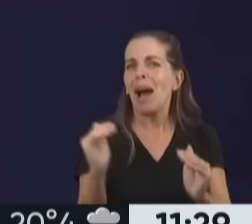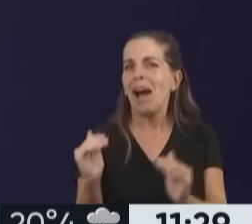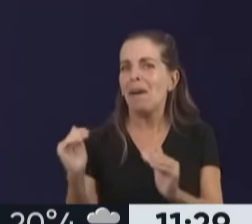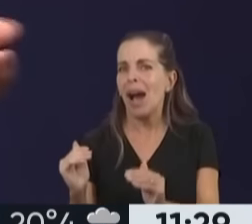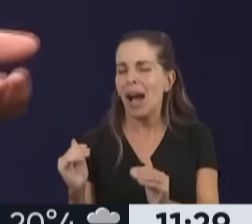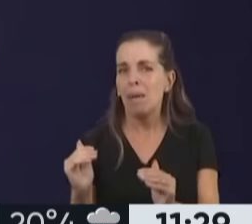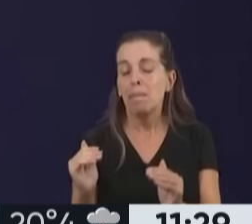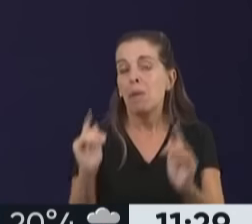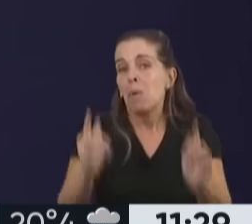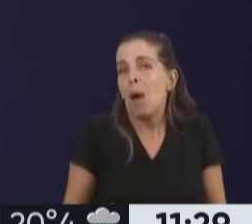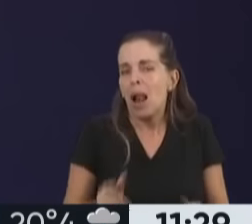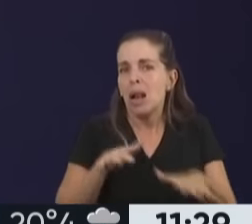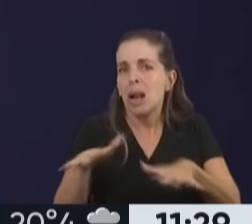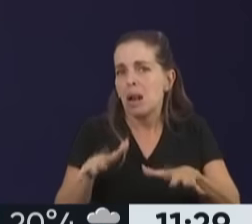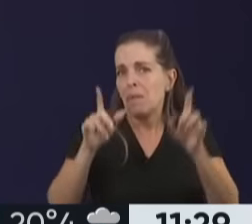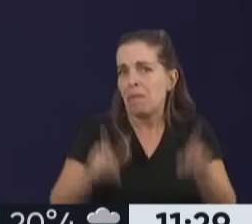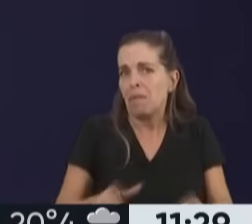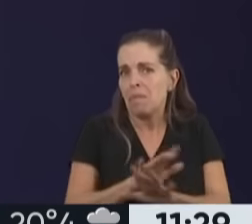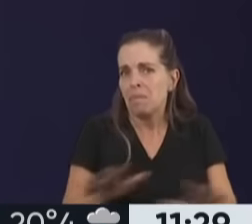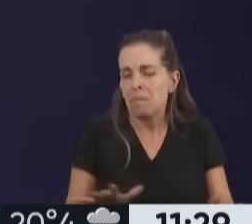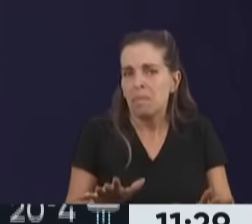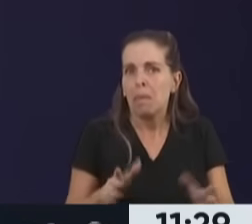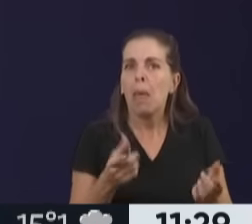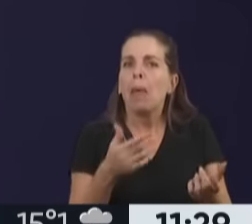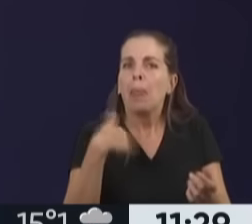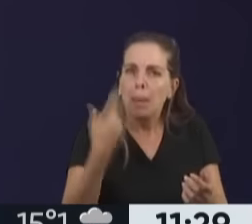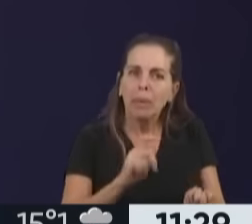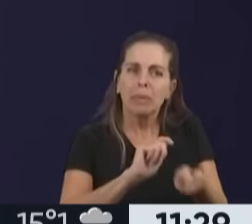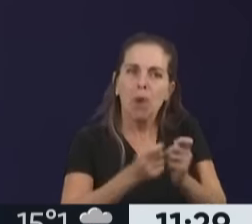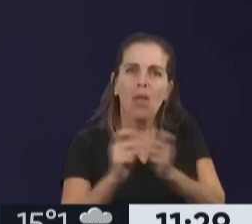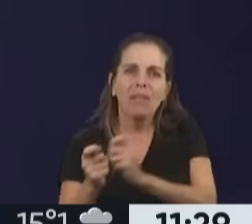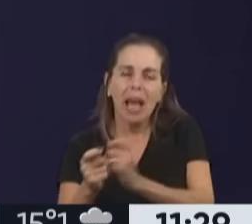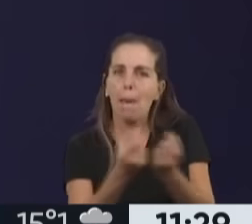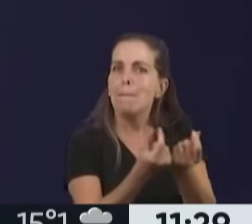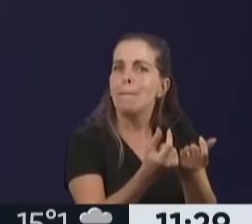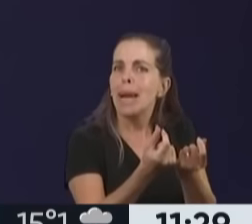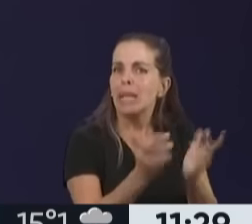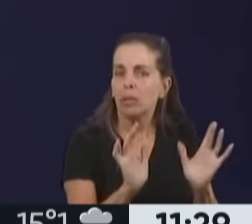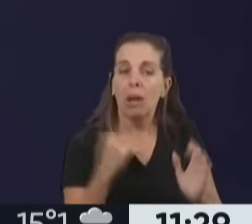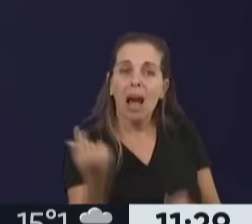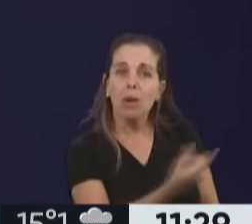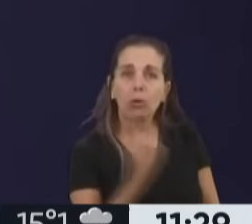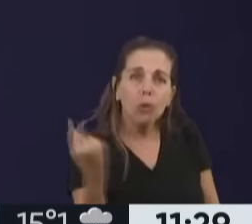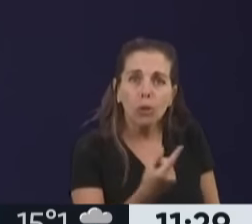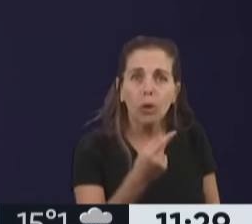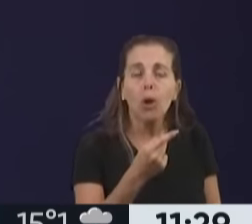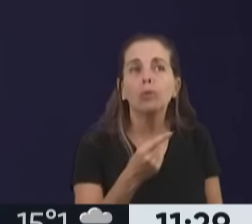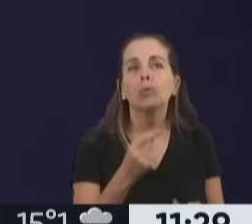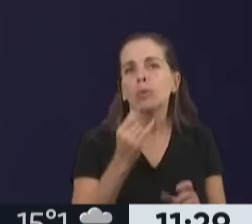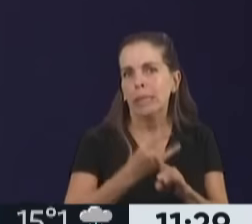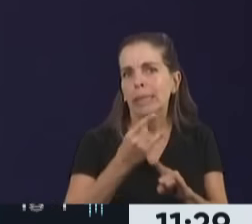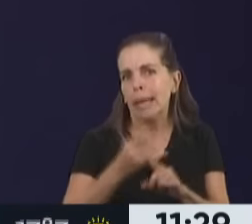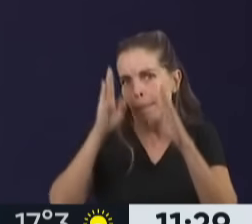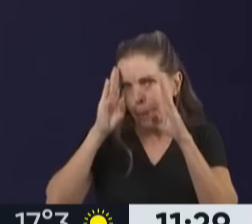digamos pasó nada digo simplemente fue una corrección de precios y a nosotros lo que nos importa al margen del